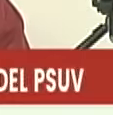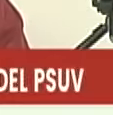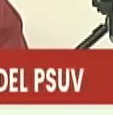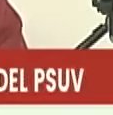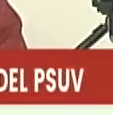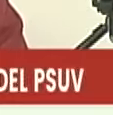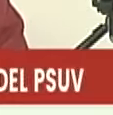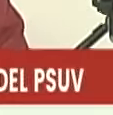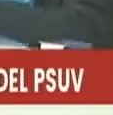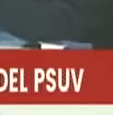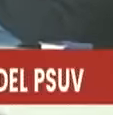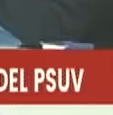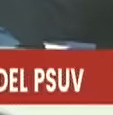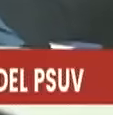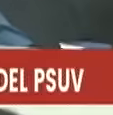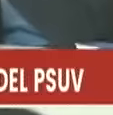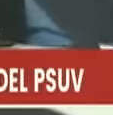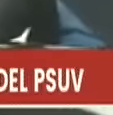Nicolás